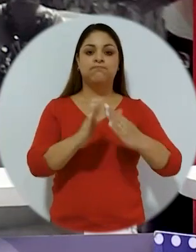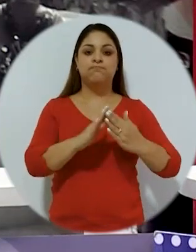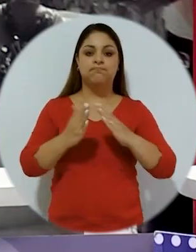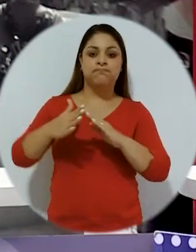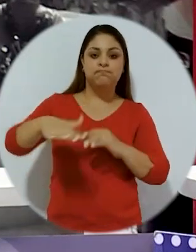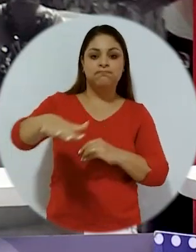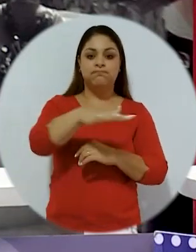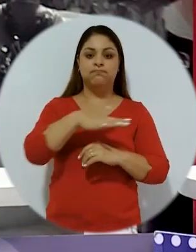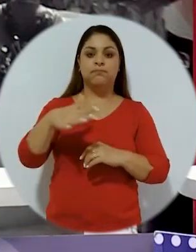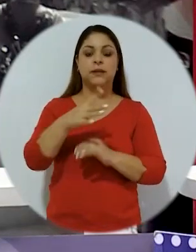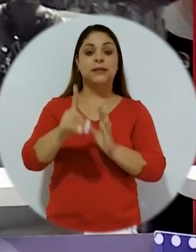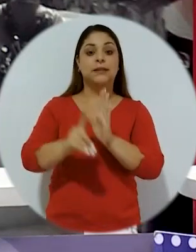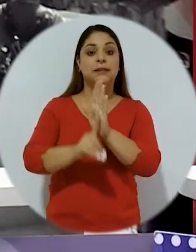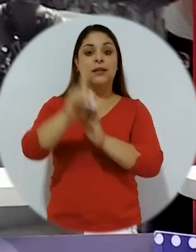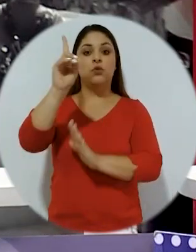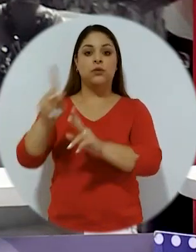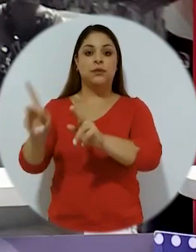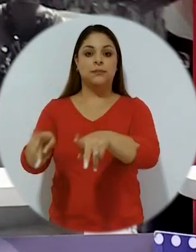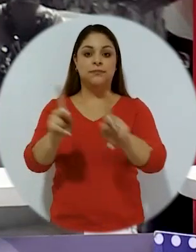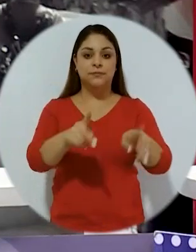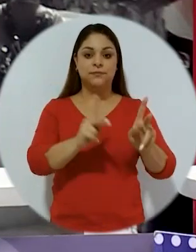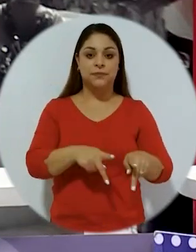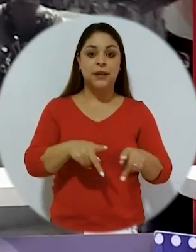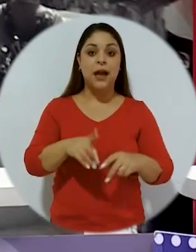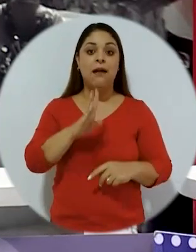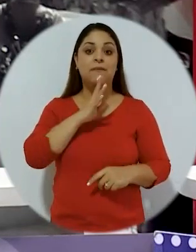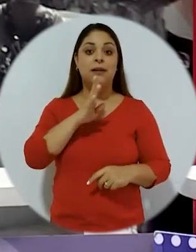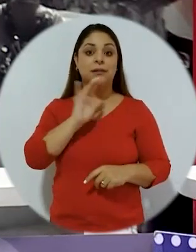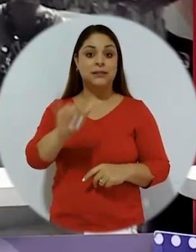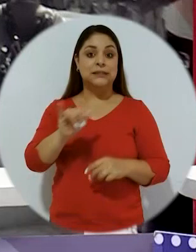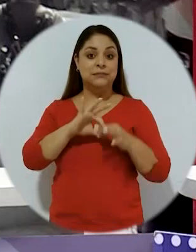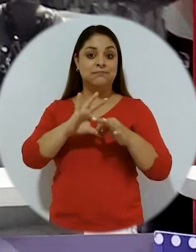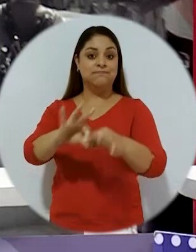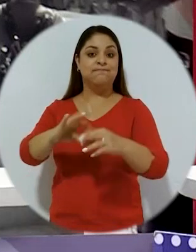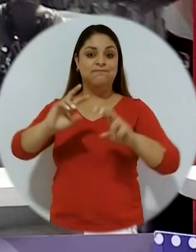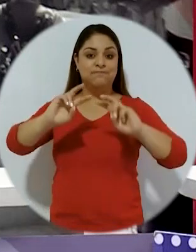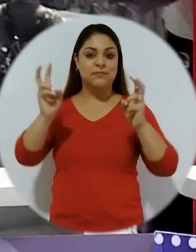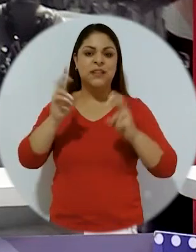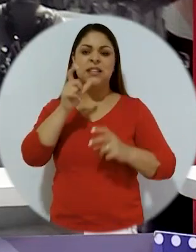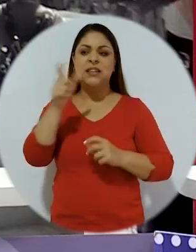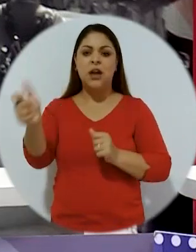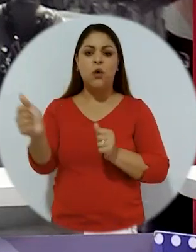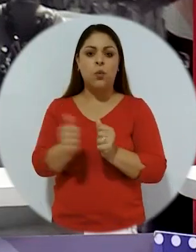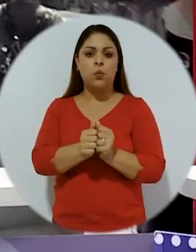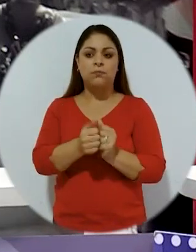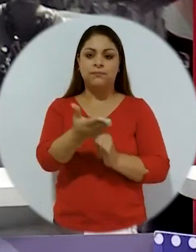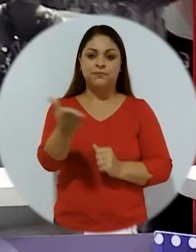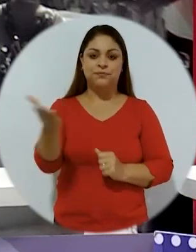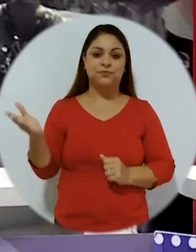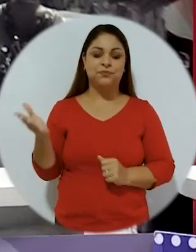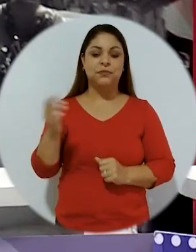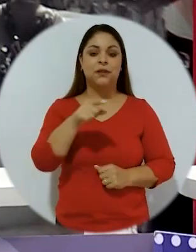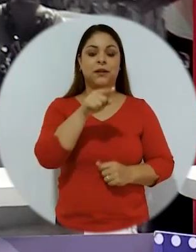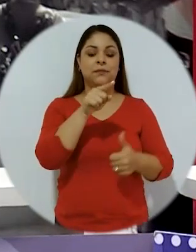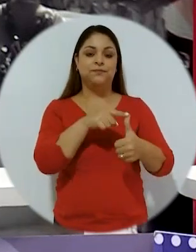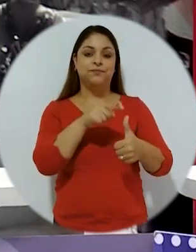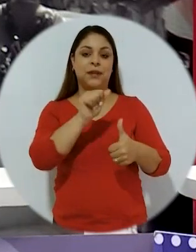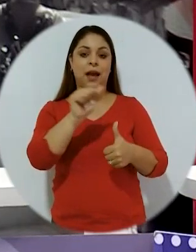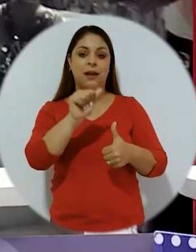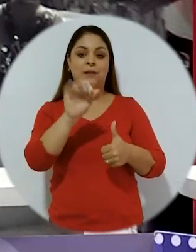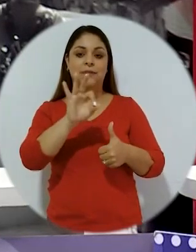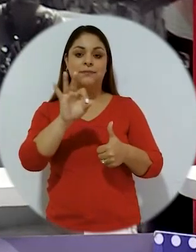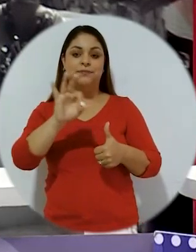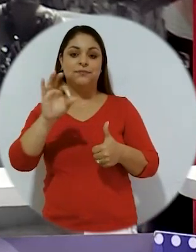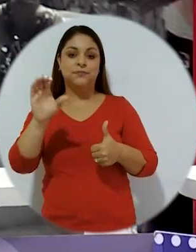promuevan, por supuesto, el desarrollo de su gente. Para hablar sobre este tema nos acompañan en esta oportunidad Ana Francis